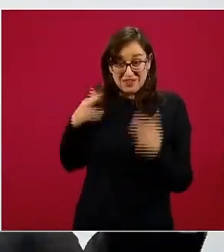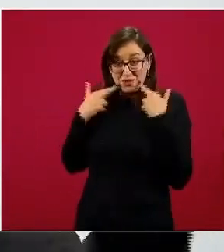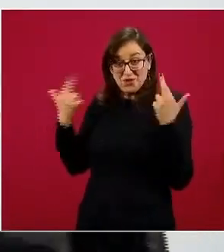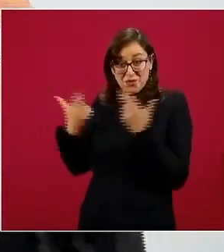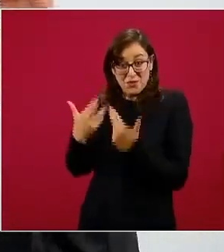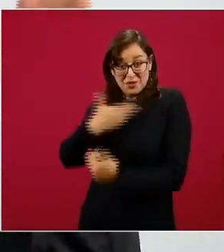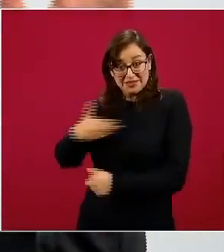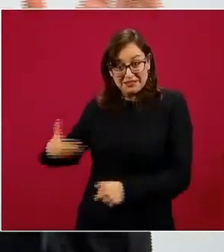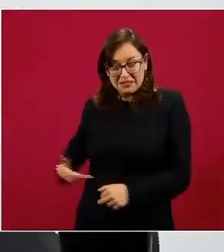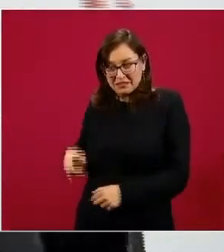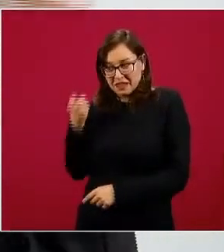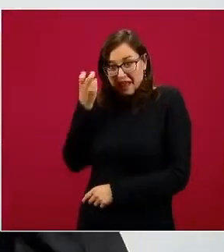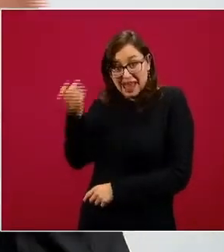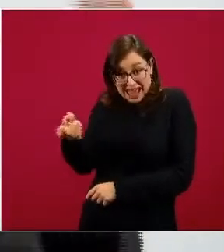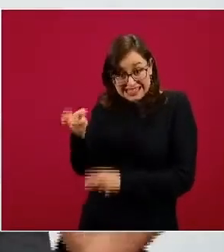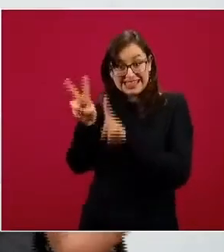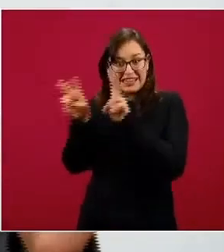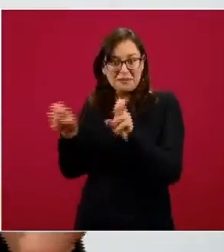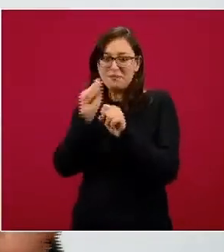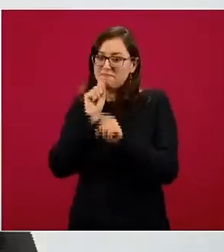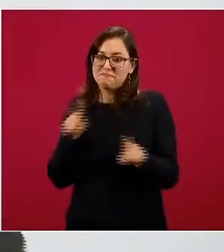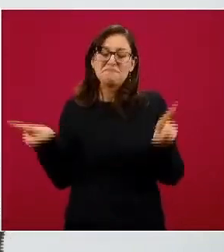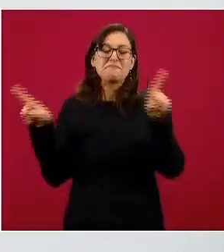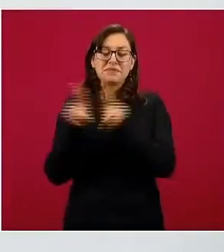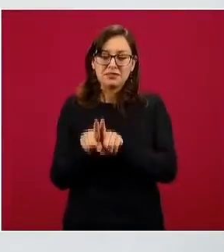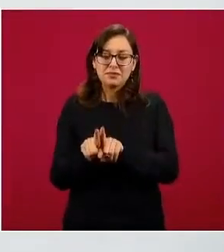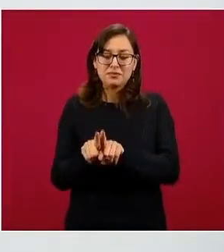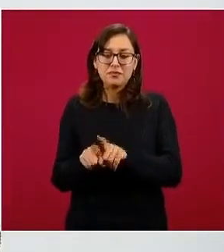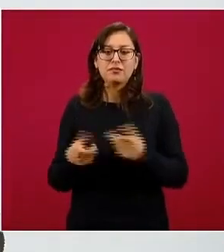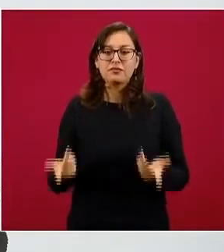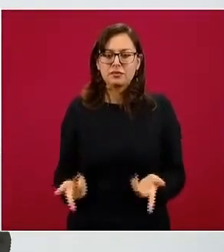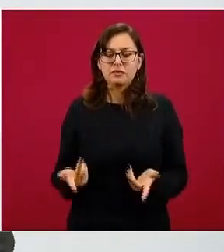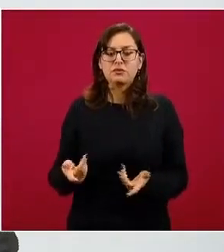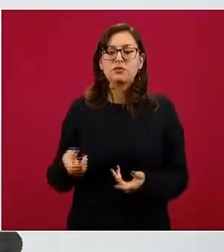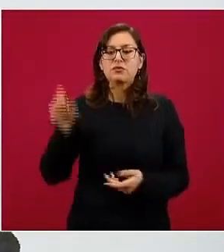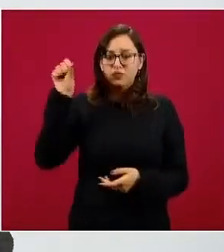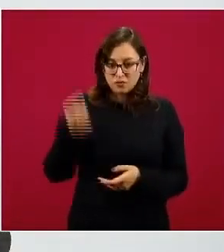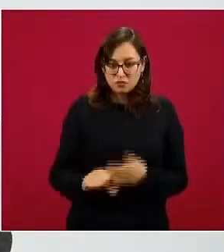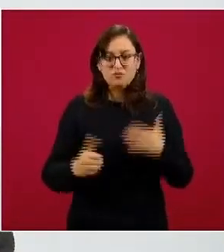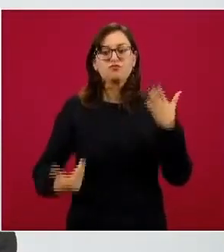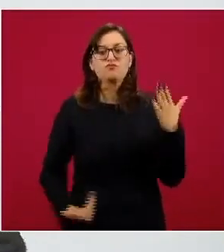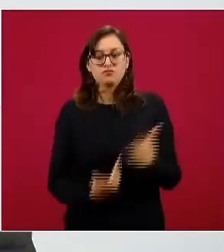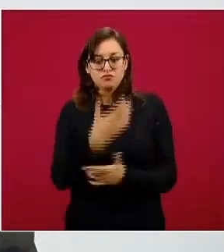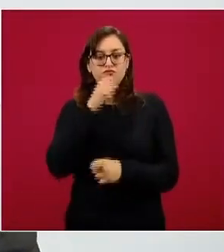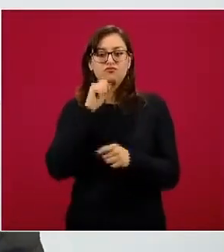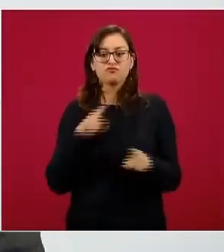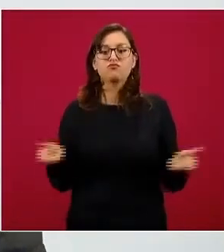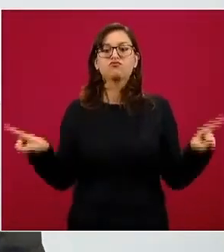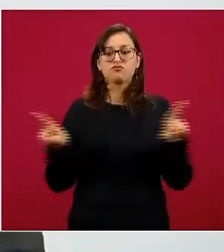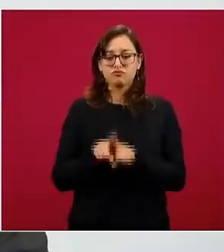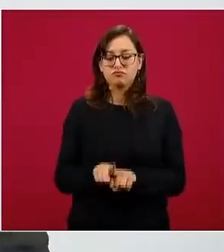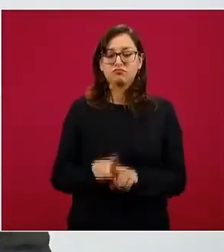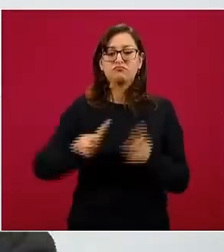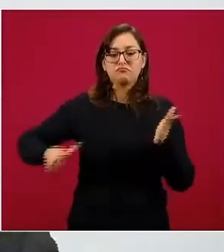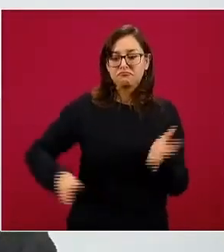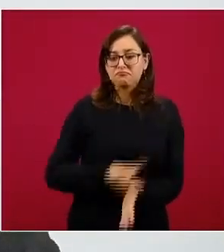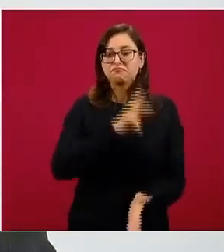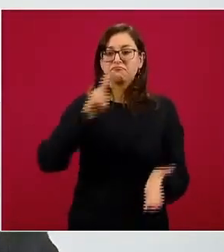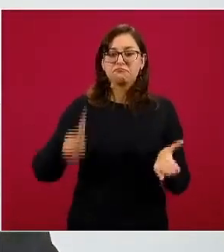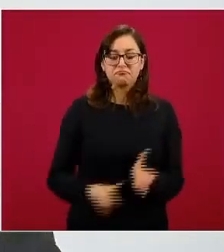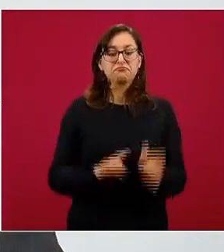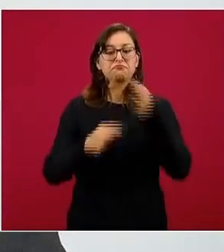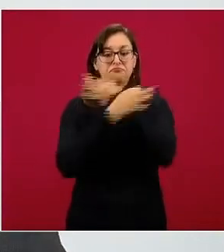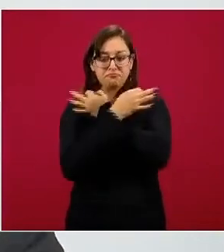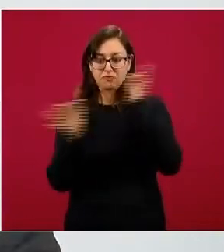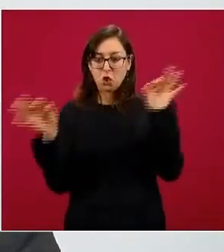con el presidente, que la tenemos además periódicamente y que hoy en la mañana se le preguntó y él dijo con énfasis un